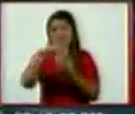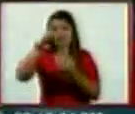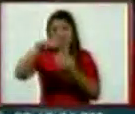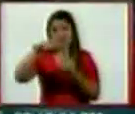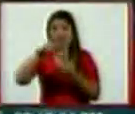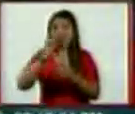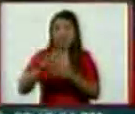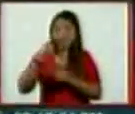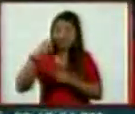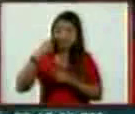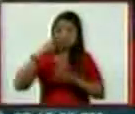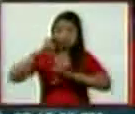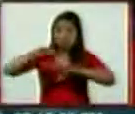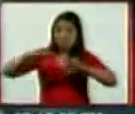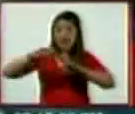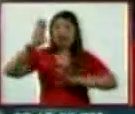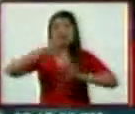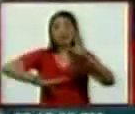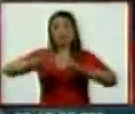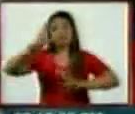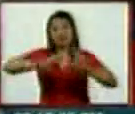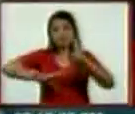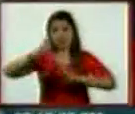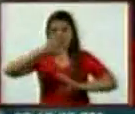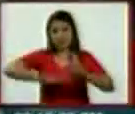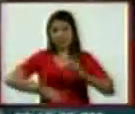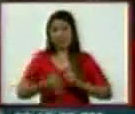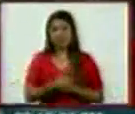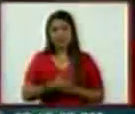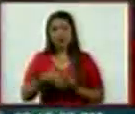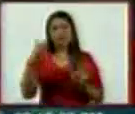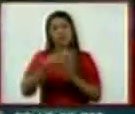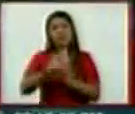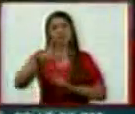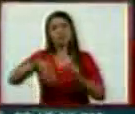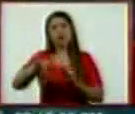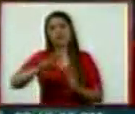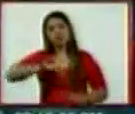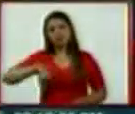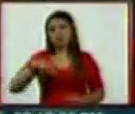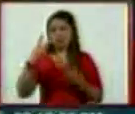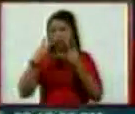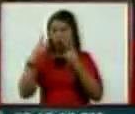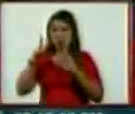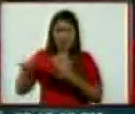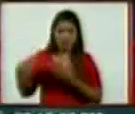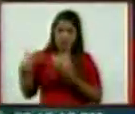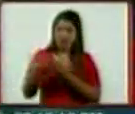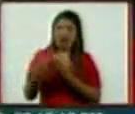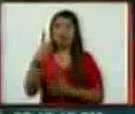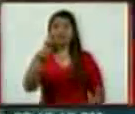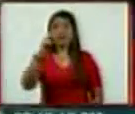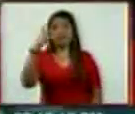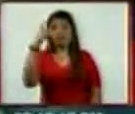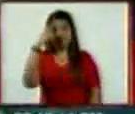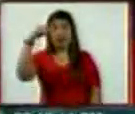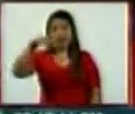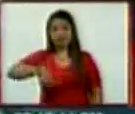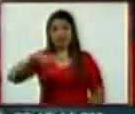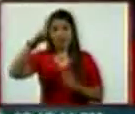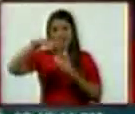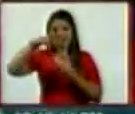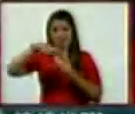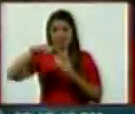estudio académico científico de ese fenómeno que vimos, hemos visto en estos últimos 20 días aquí en el Táchira.